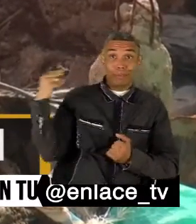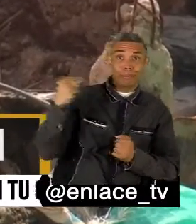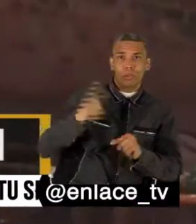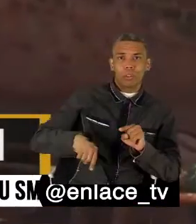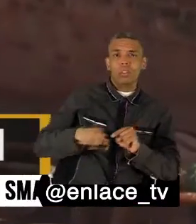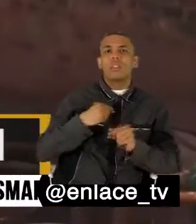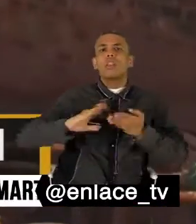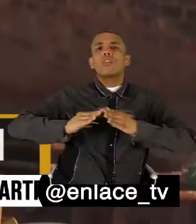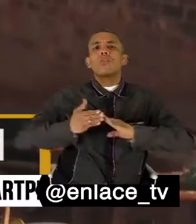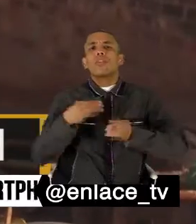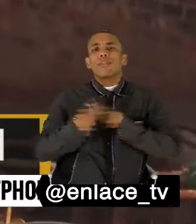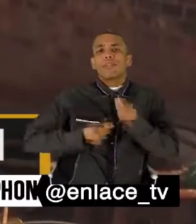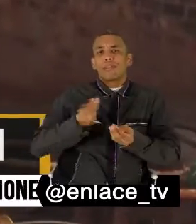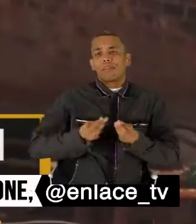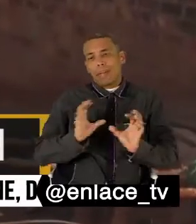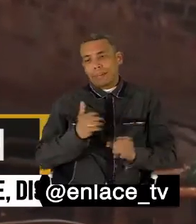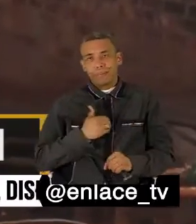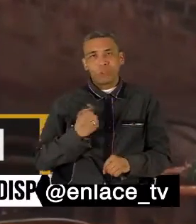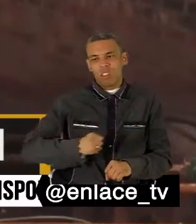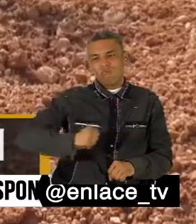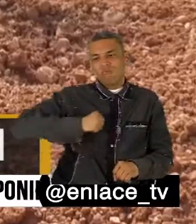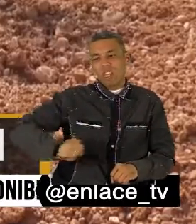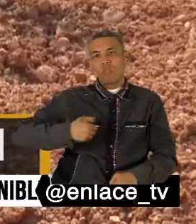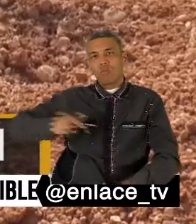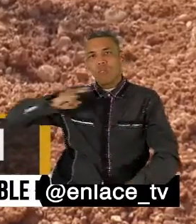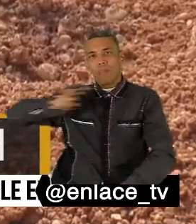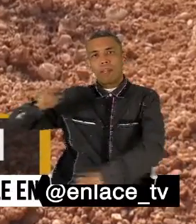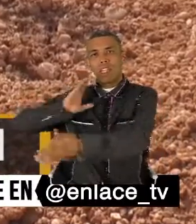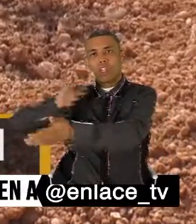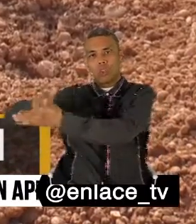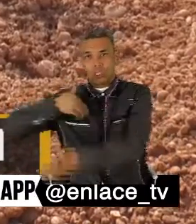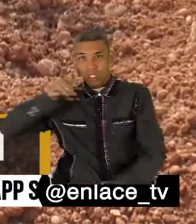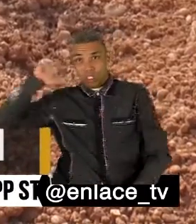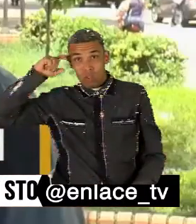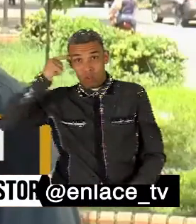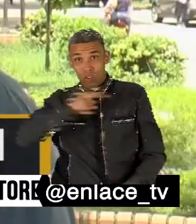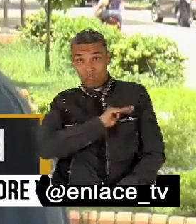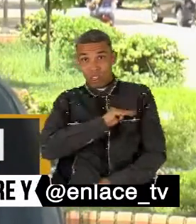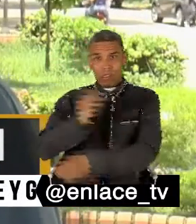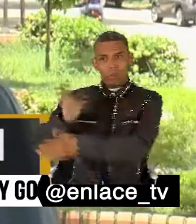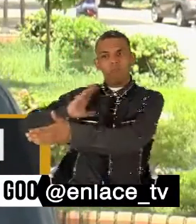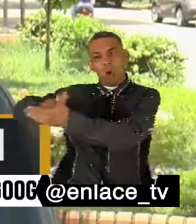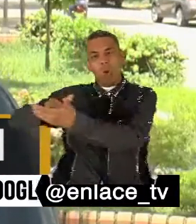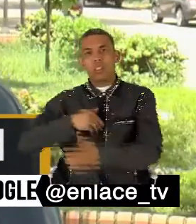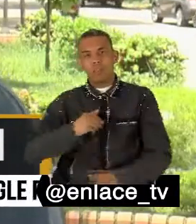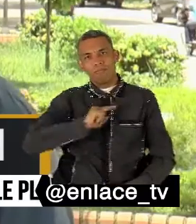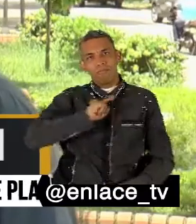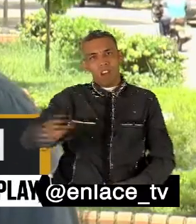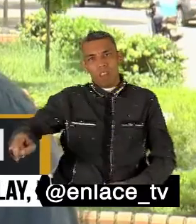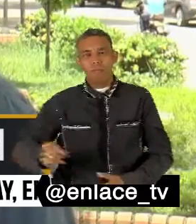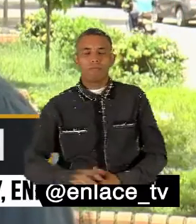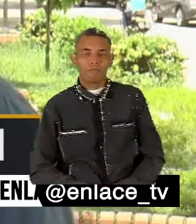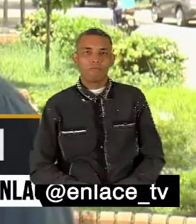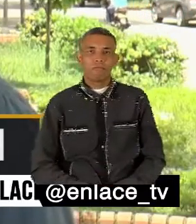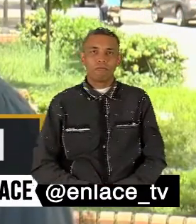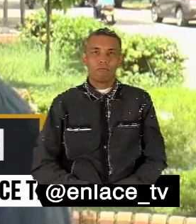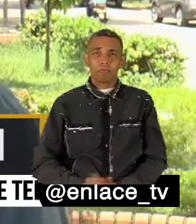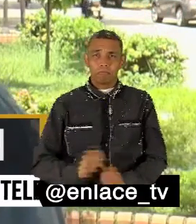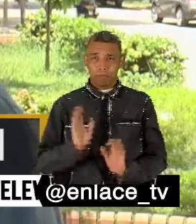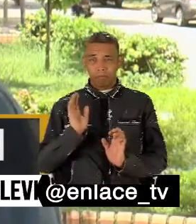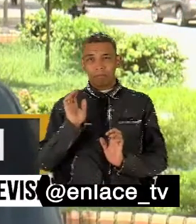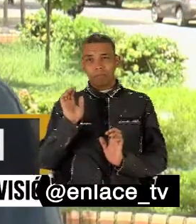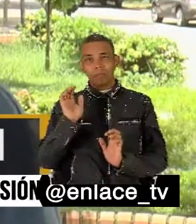petición ante la administración municipal para que explique la situación que afrontan ante esta negativa. Que ha pasado 14 de enero, la firma contratista OBI